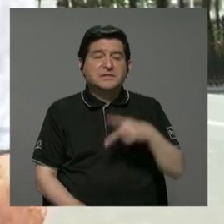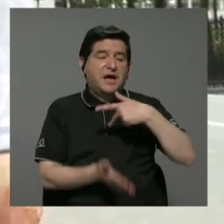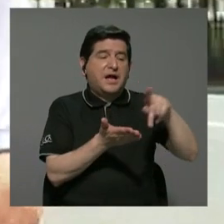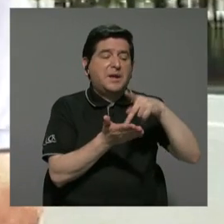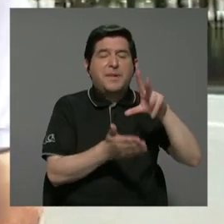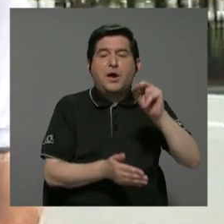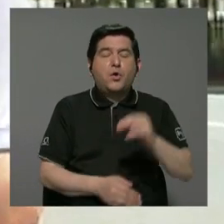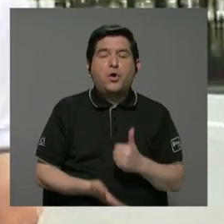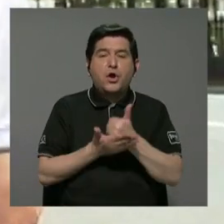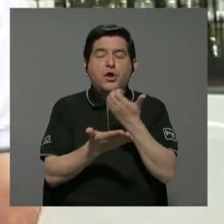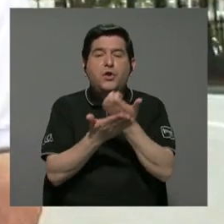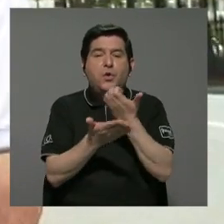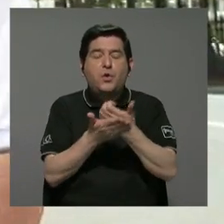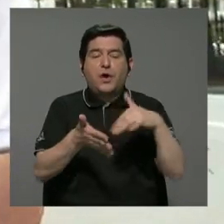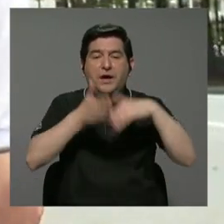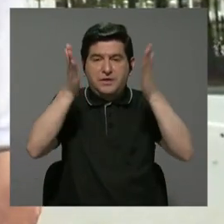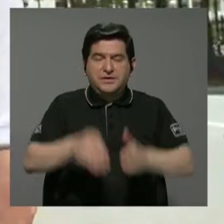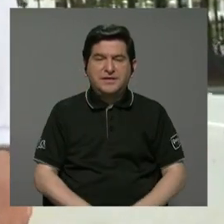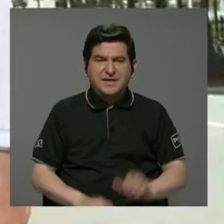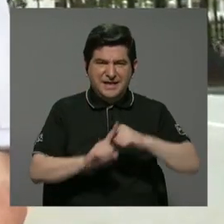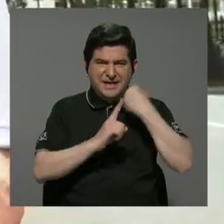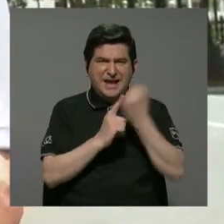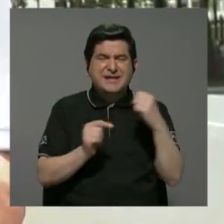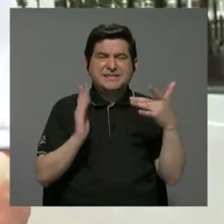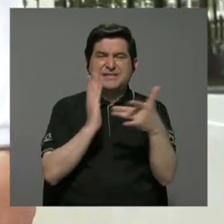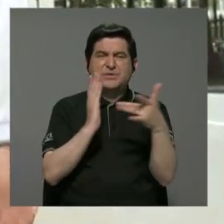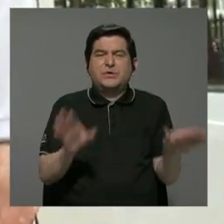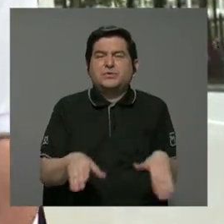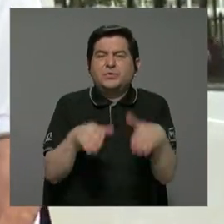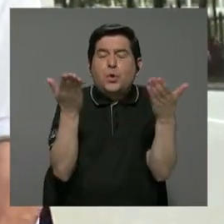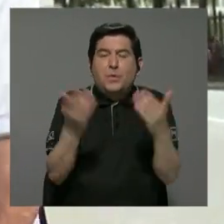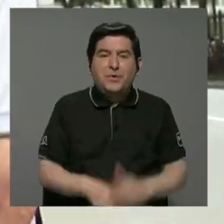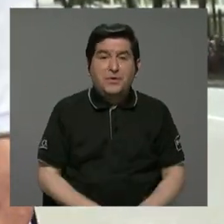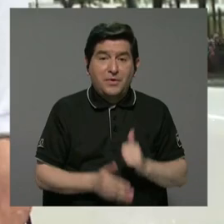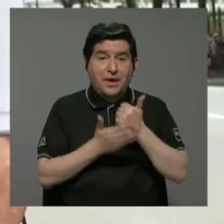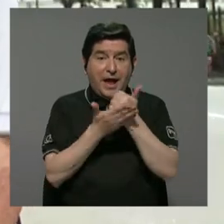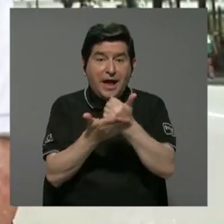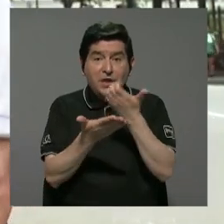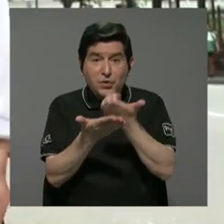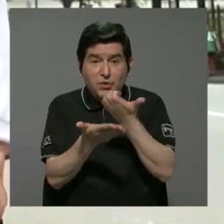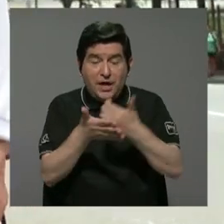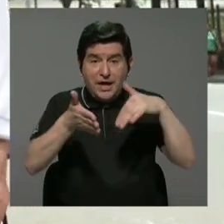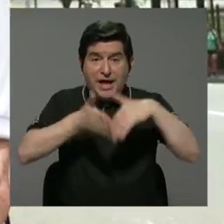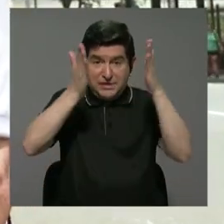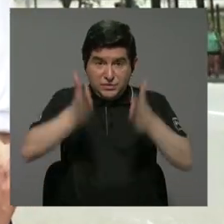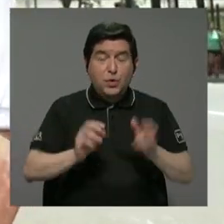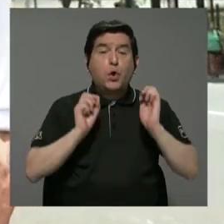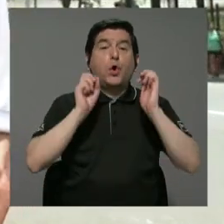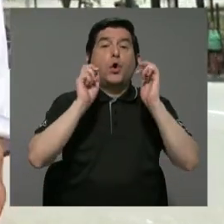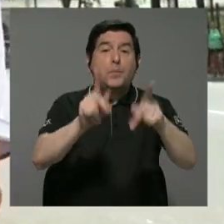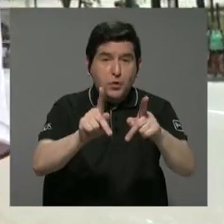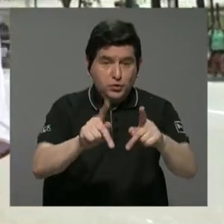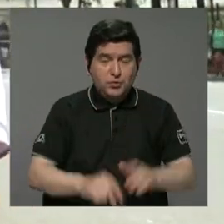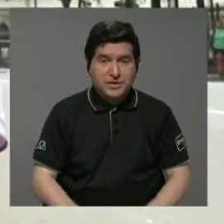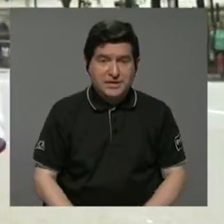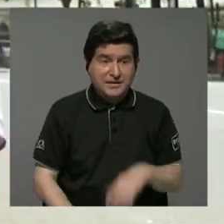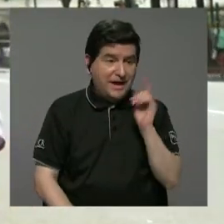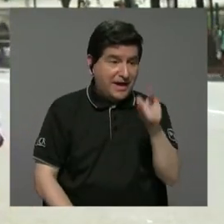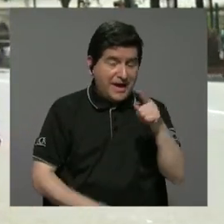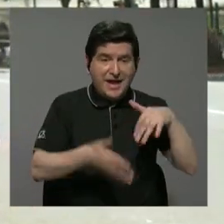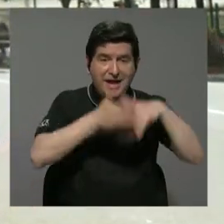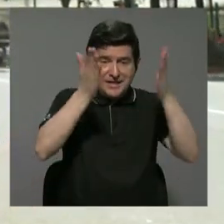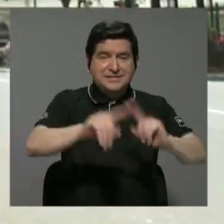becas. ¿Cómo es la situación en el tecnológico? Bien, las becas son la oportunidad de que estudiantes